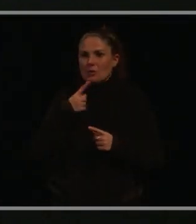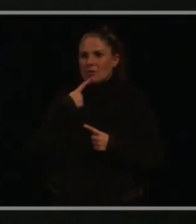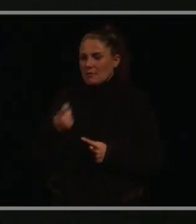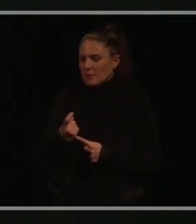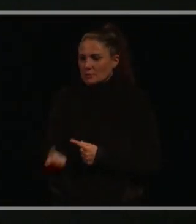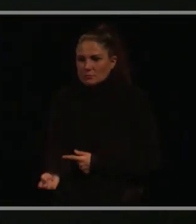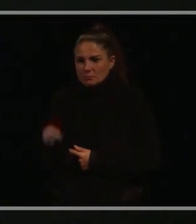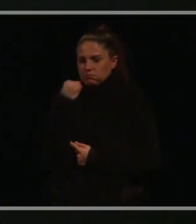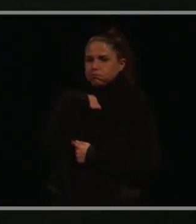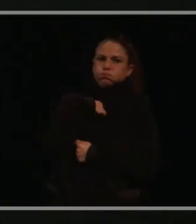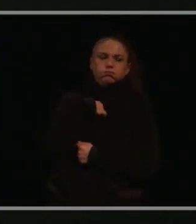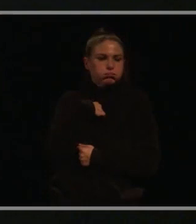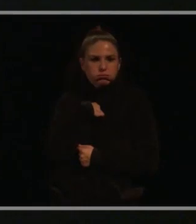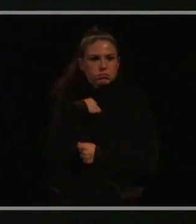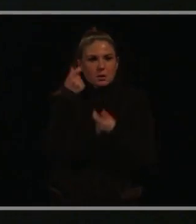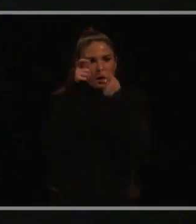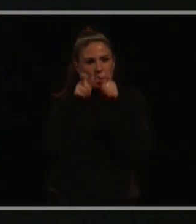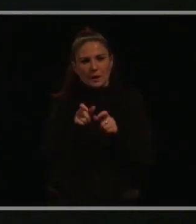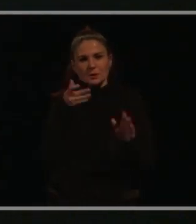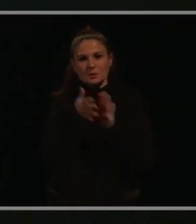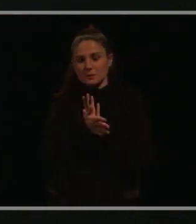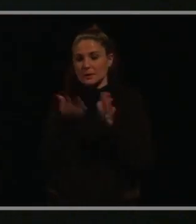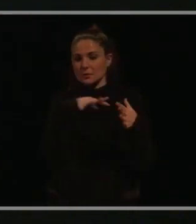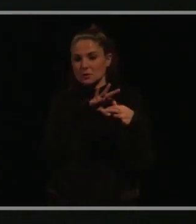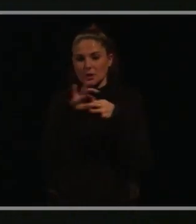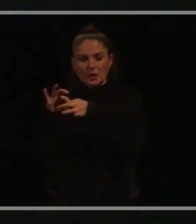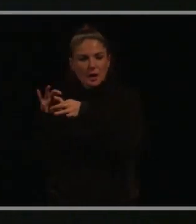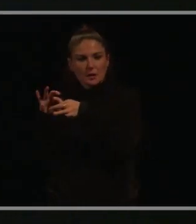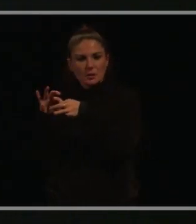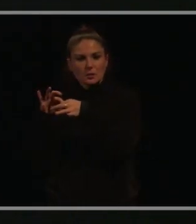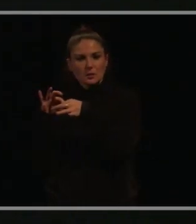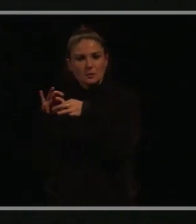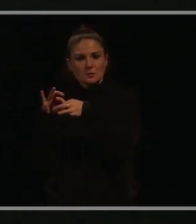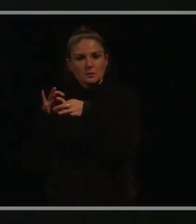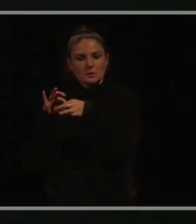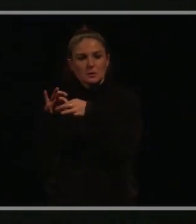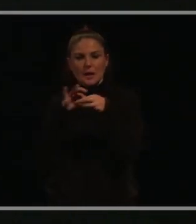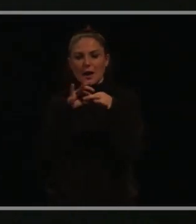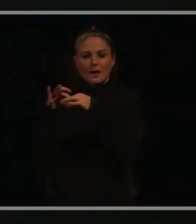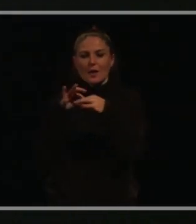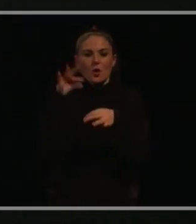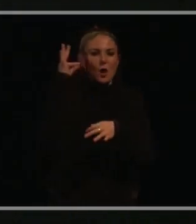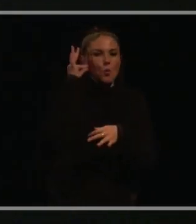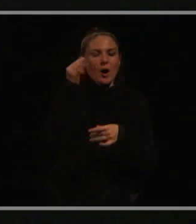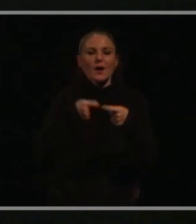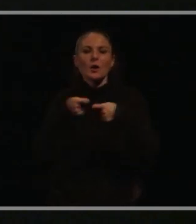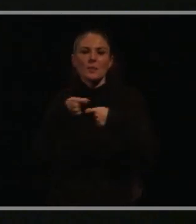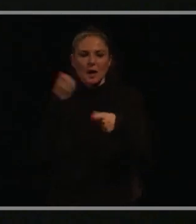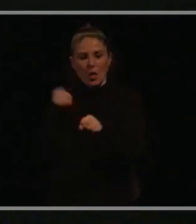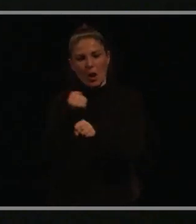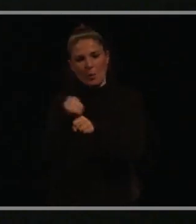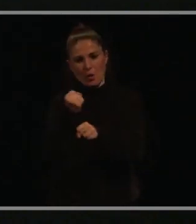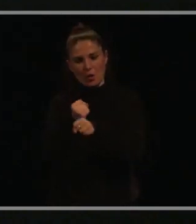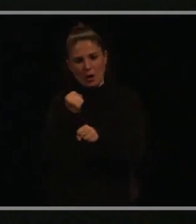dificultades. Los datos sugieren que esto se relaciona con la relación de las mujeres con el mercado laboral, mucho